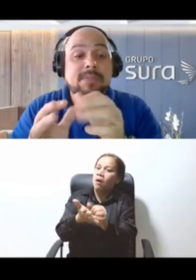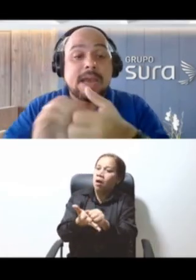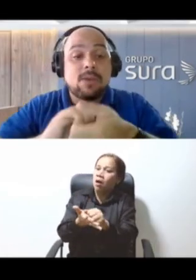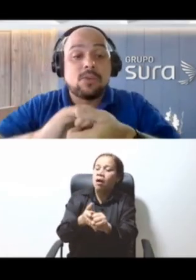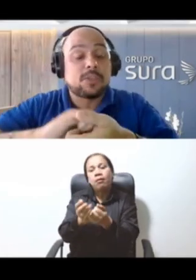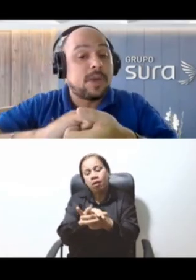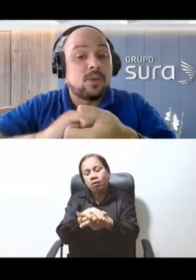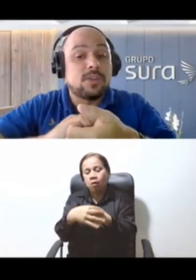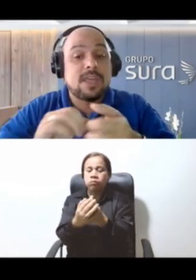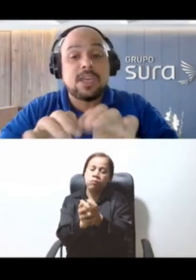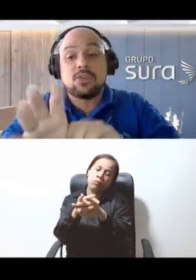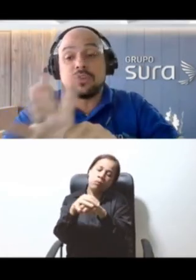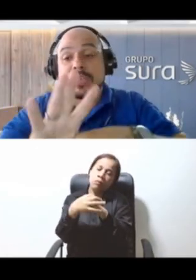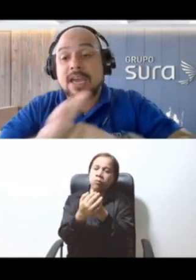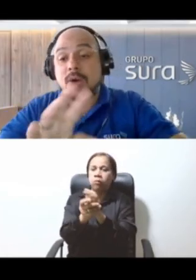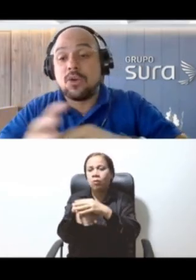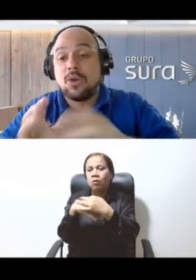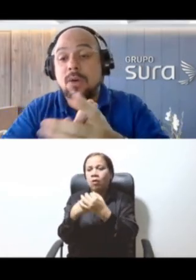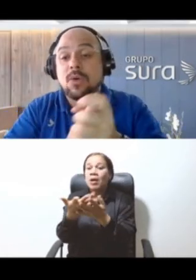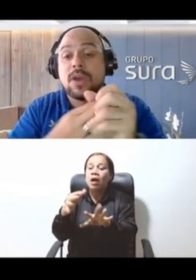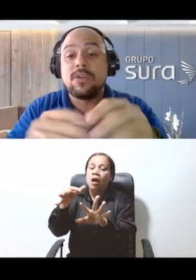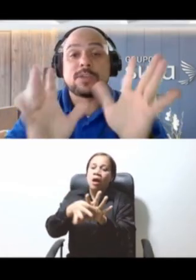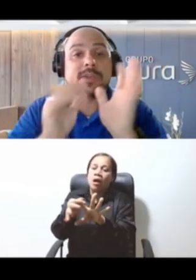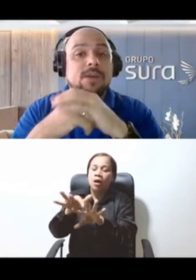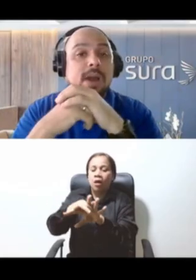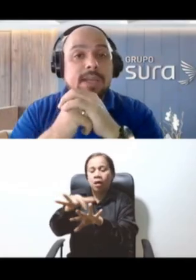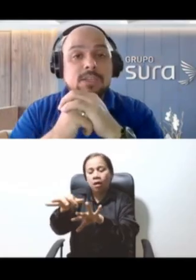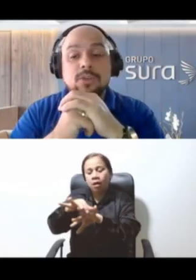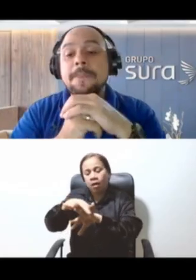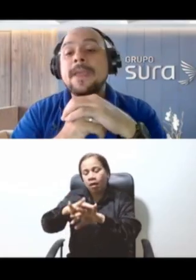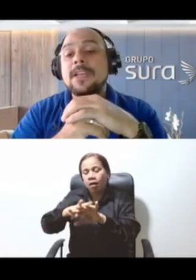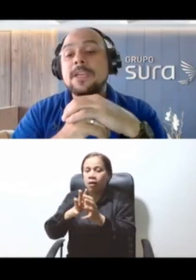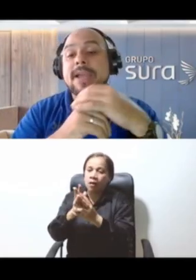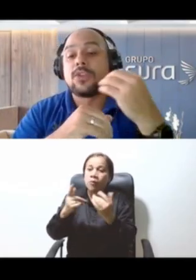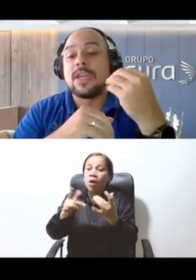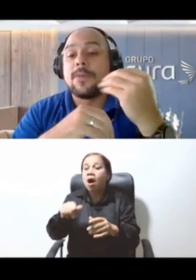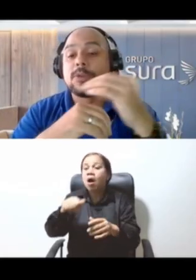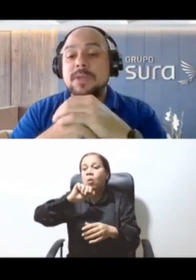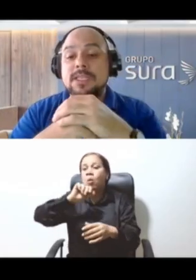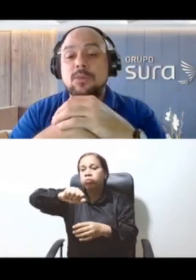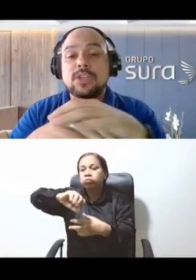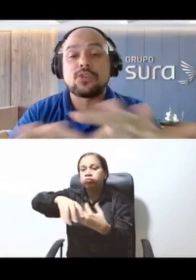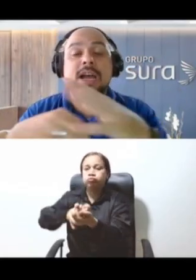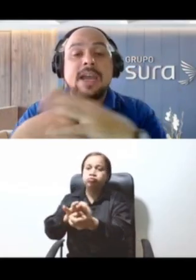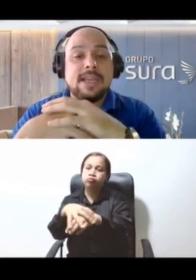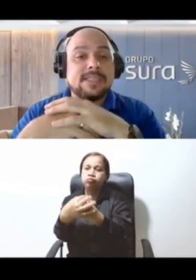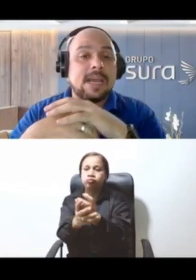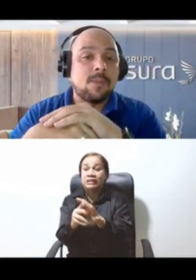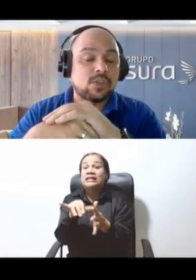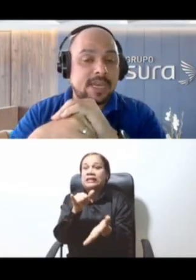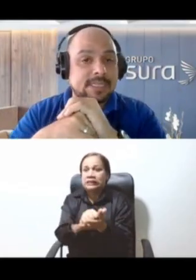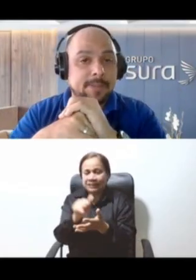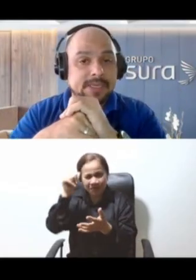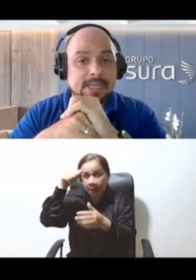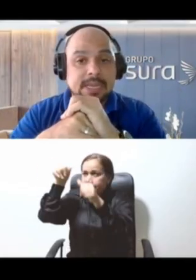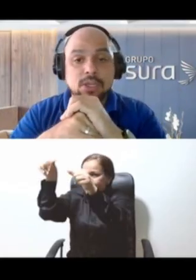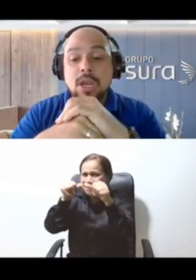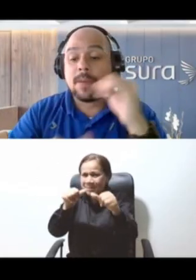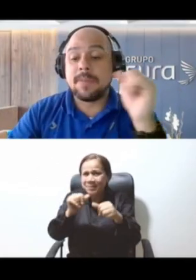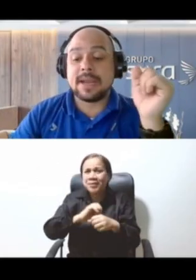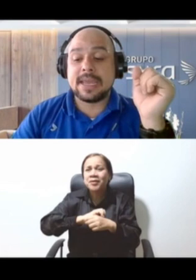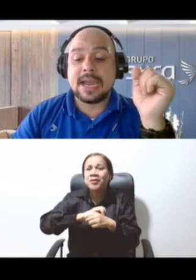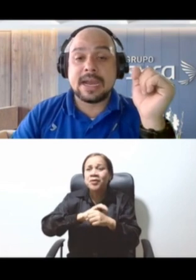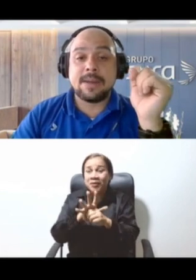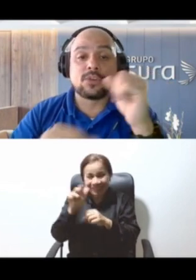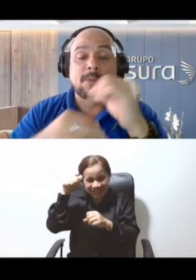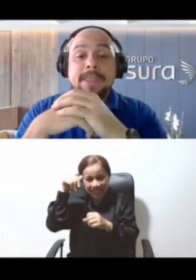la palma de las manos, después los deditos, cada uno de a uno y después enjuague. Listo. Entonces, para que lo tengamos presente, muchachos, ahí les dejamos esta